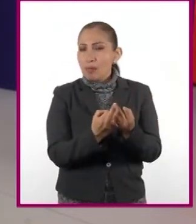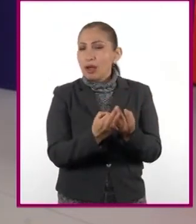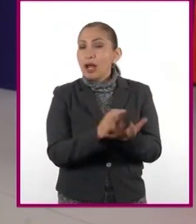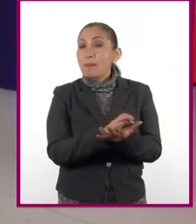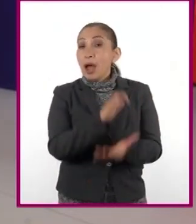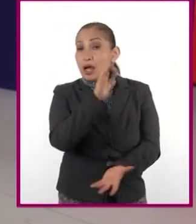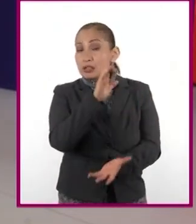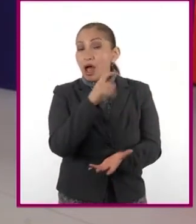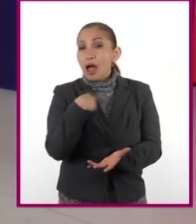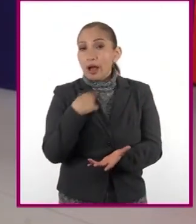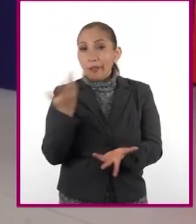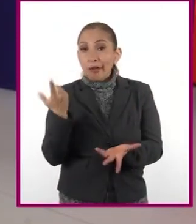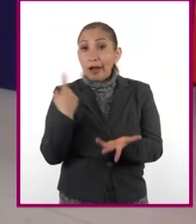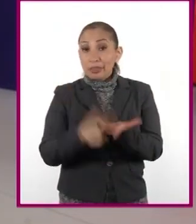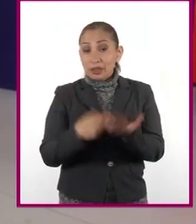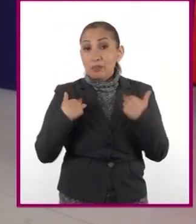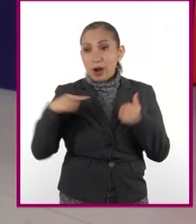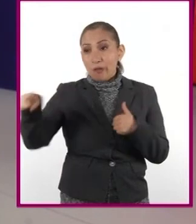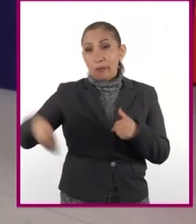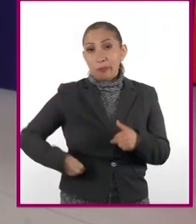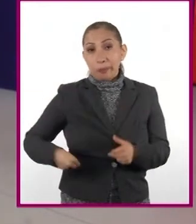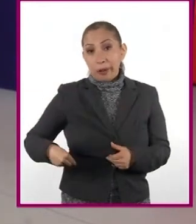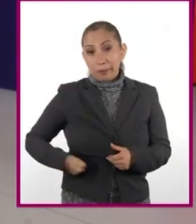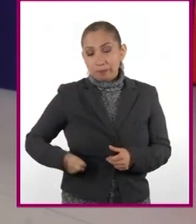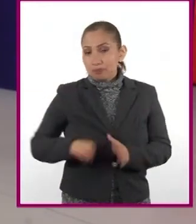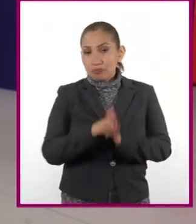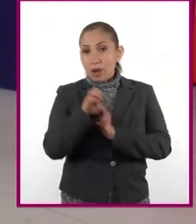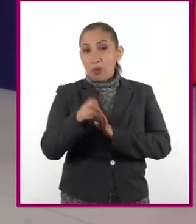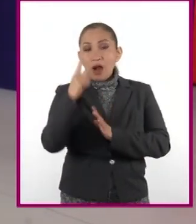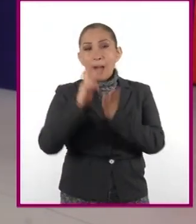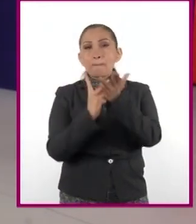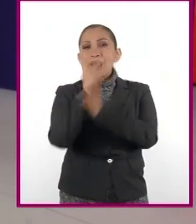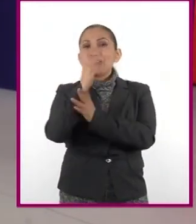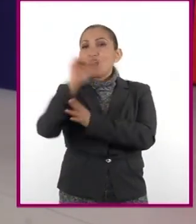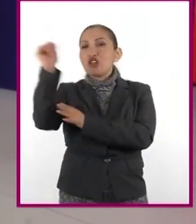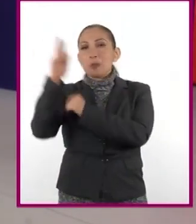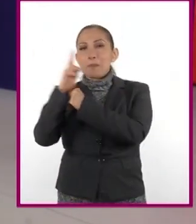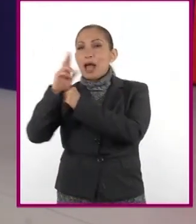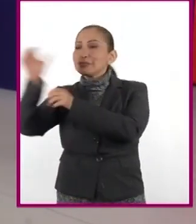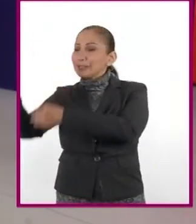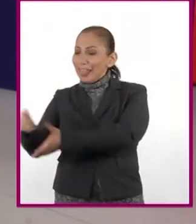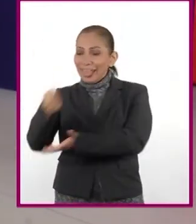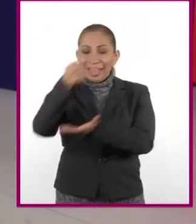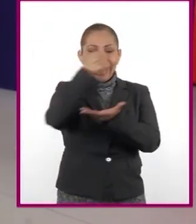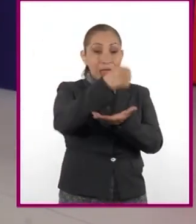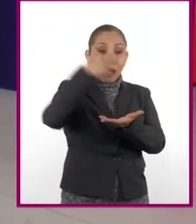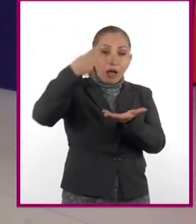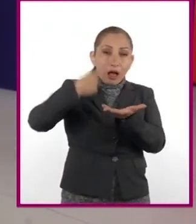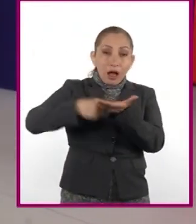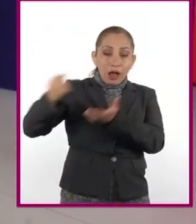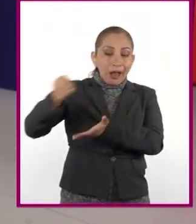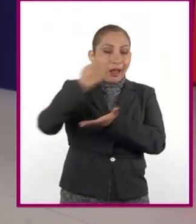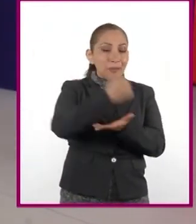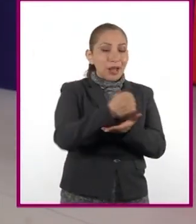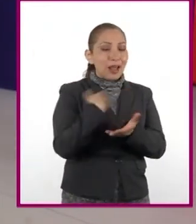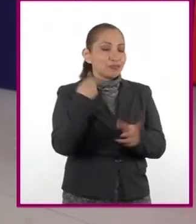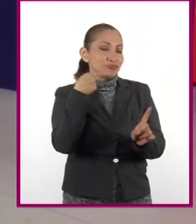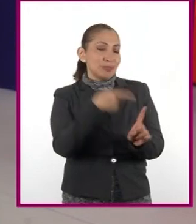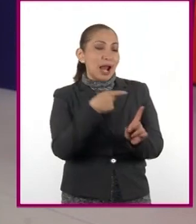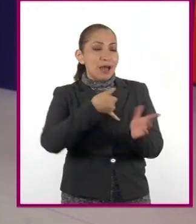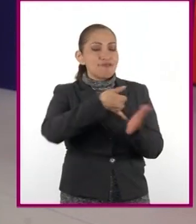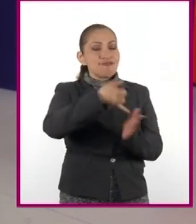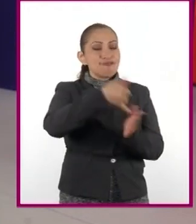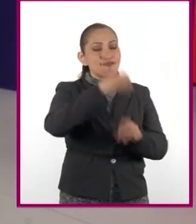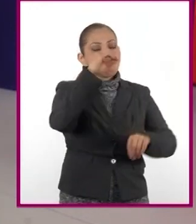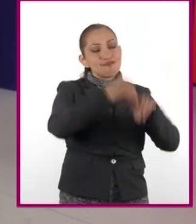general se involucra al humano. Por ejemplo, una planta extranjera puede ser introducida para propósitos de